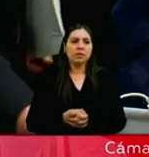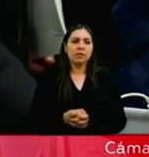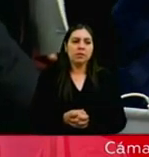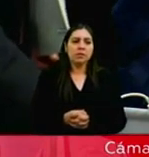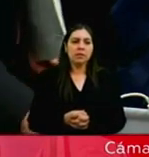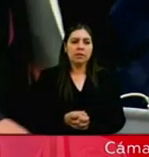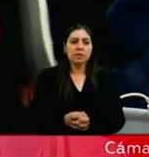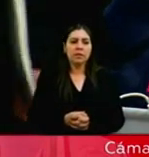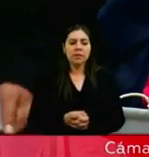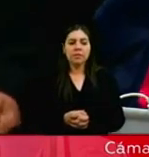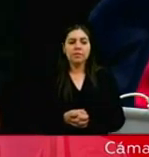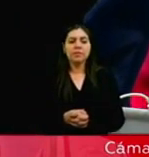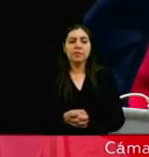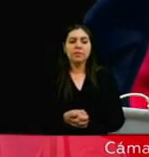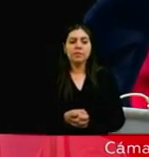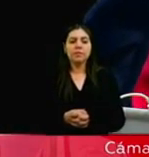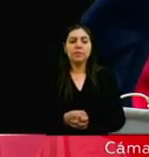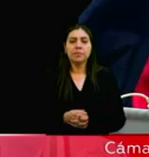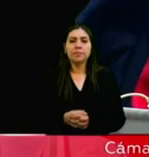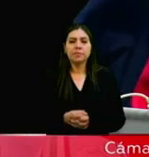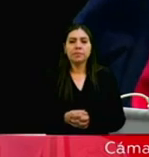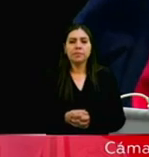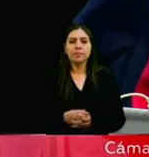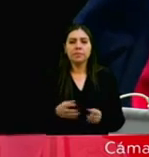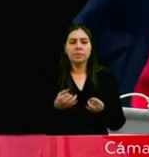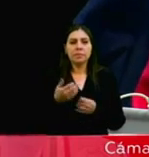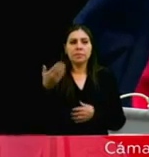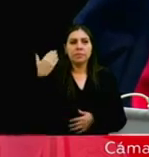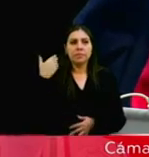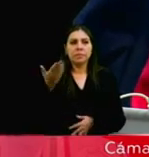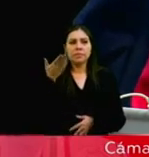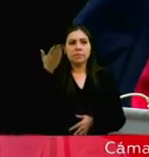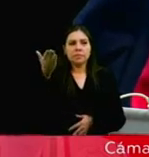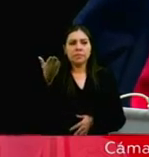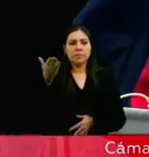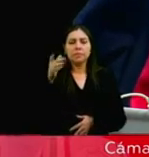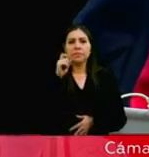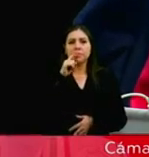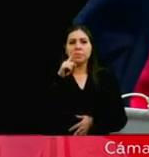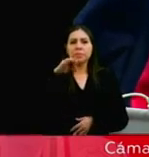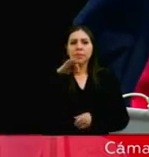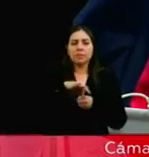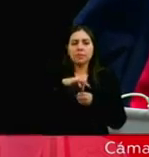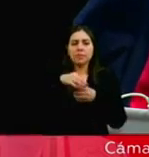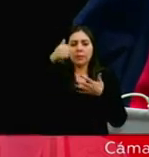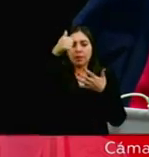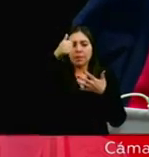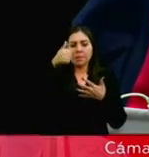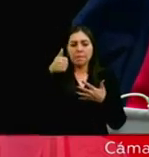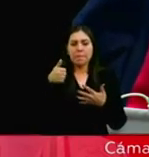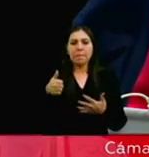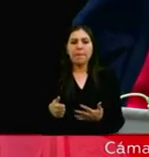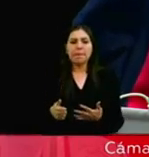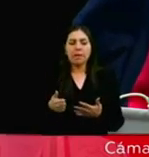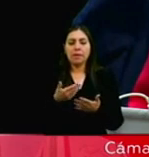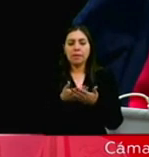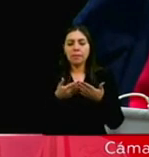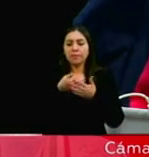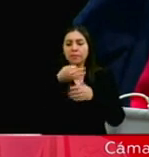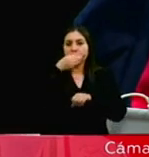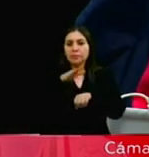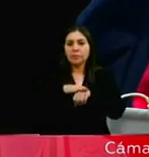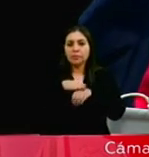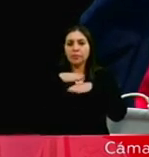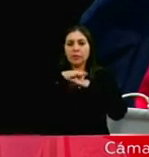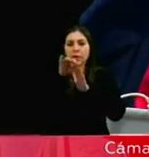debe llevarse a cabo de manera secreta y libre o si pueden hacerlo desde su escaño y llevar la cédula